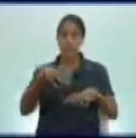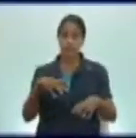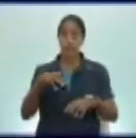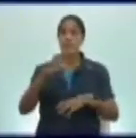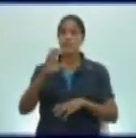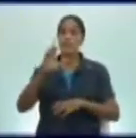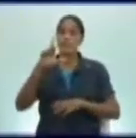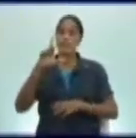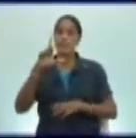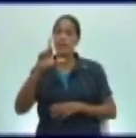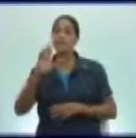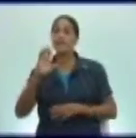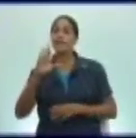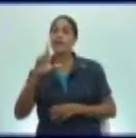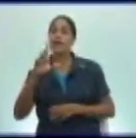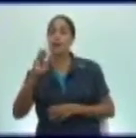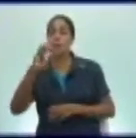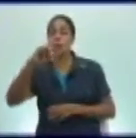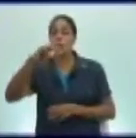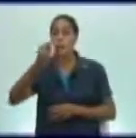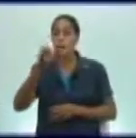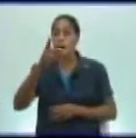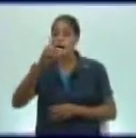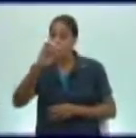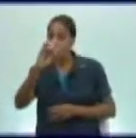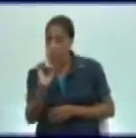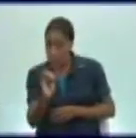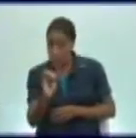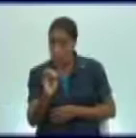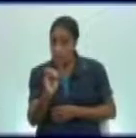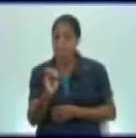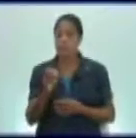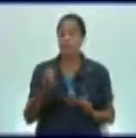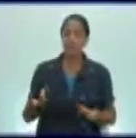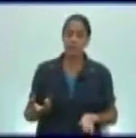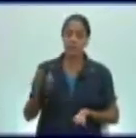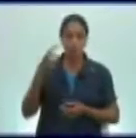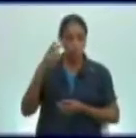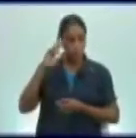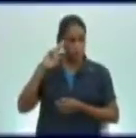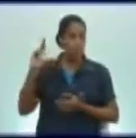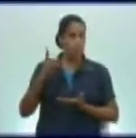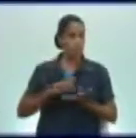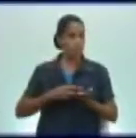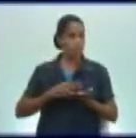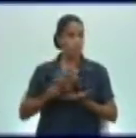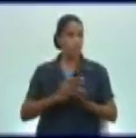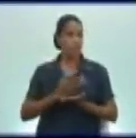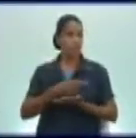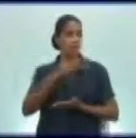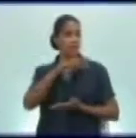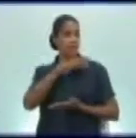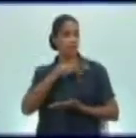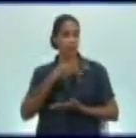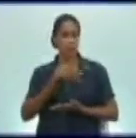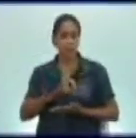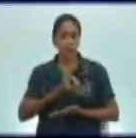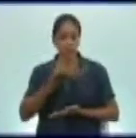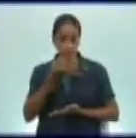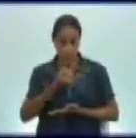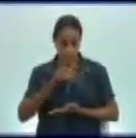acelomados, recuerden los platelmintos, animales pseudocelomados, el caso de los nematelmintos, y